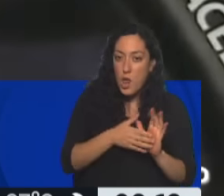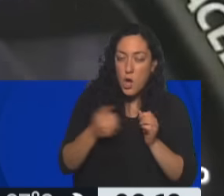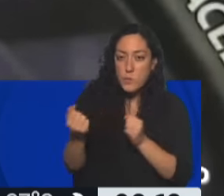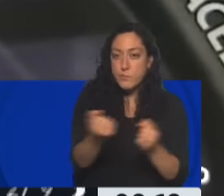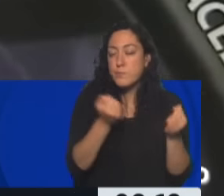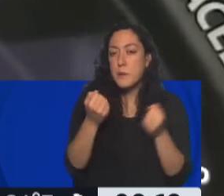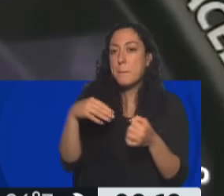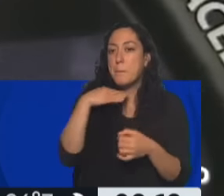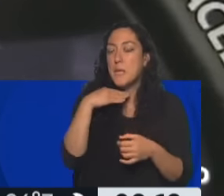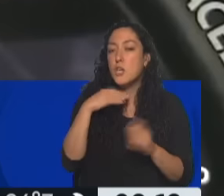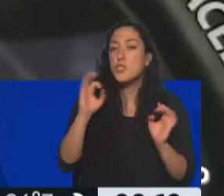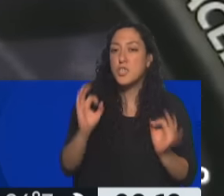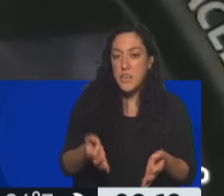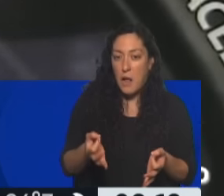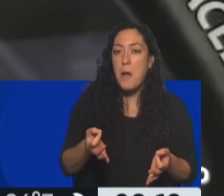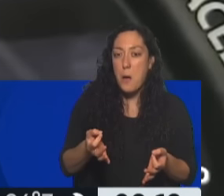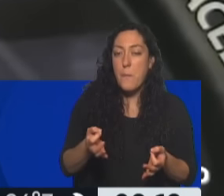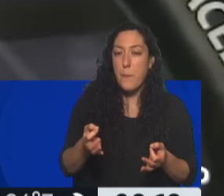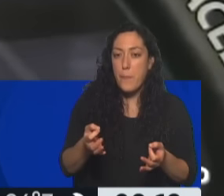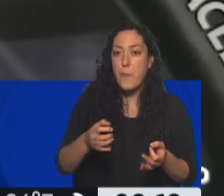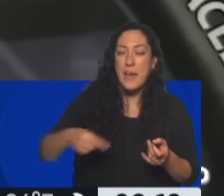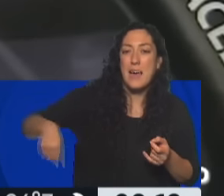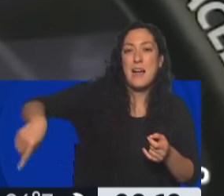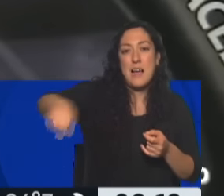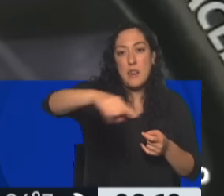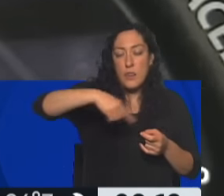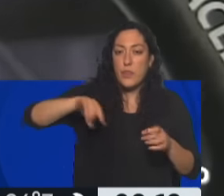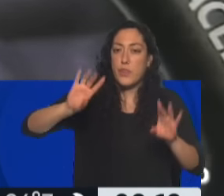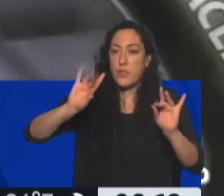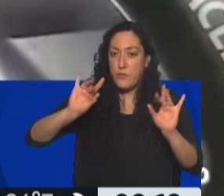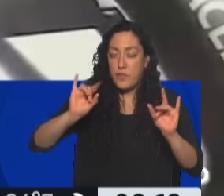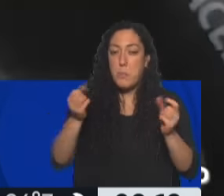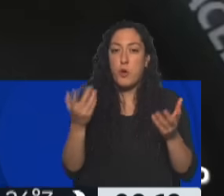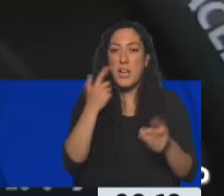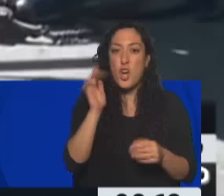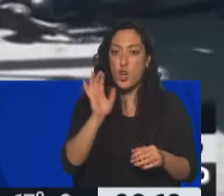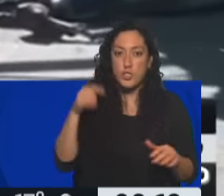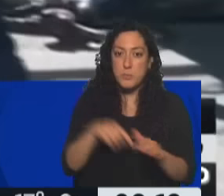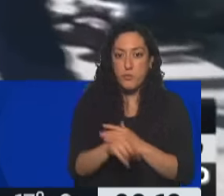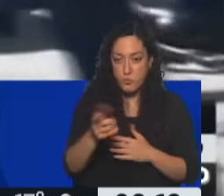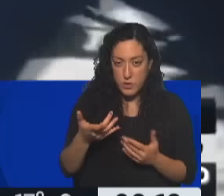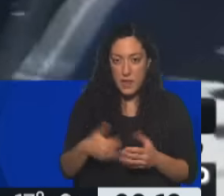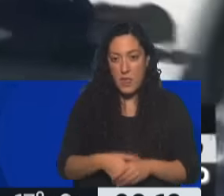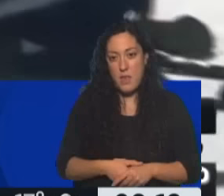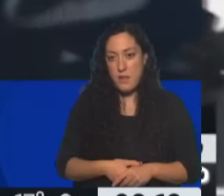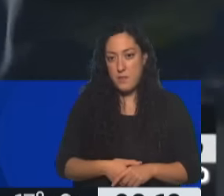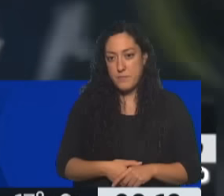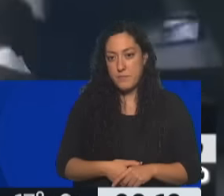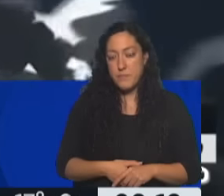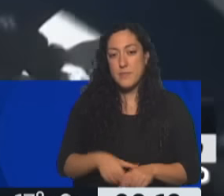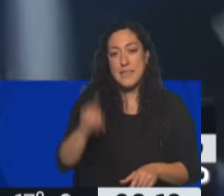es otro de los escenarios difíciles, por no conocerlo demasiado, e